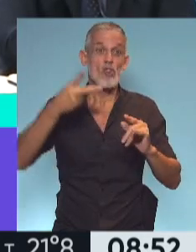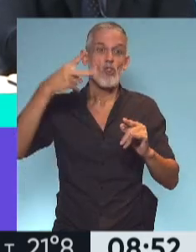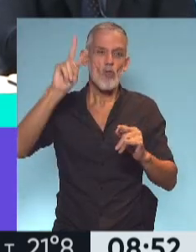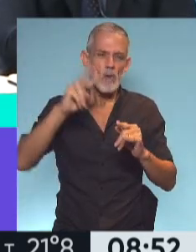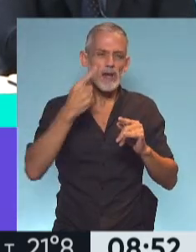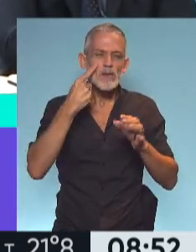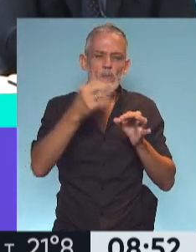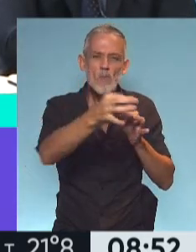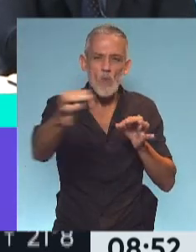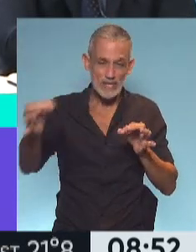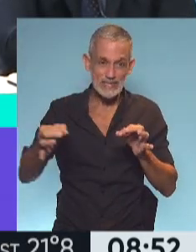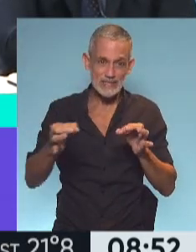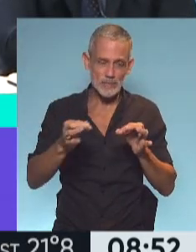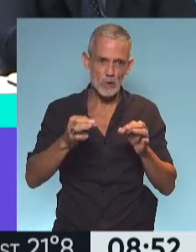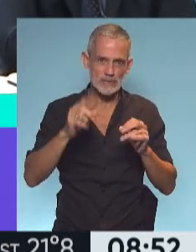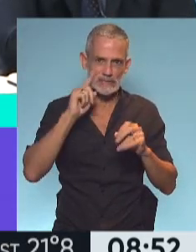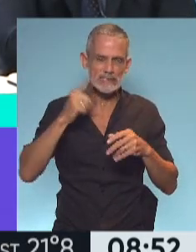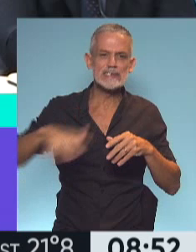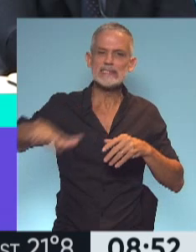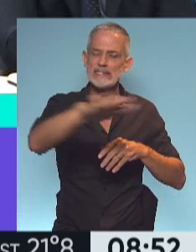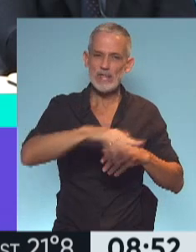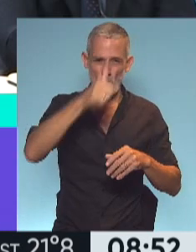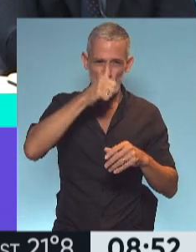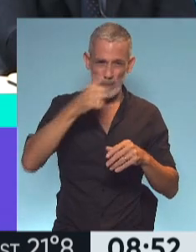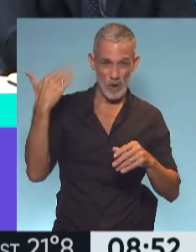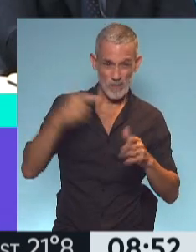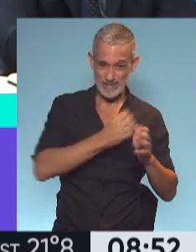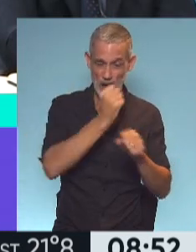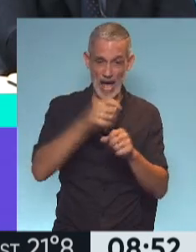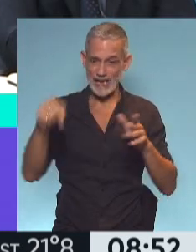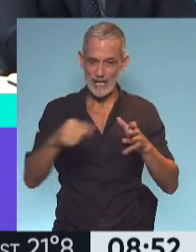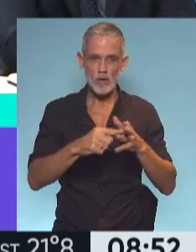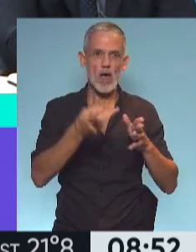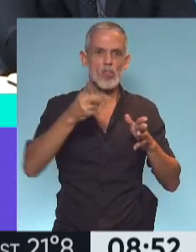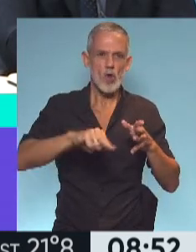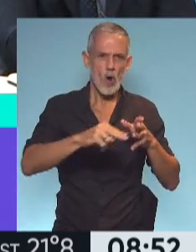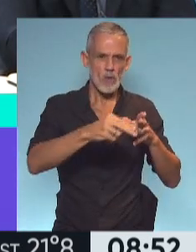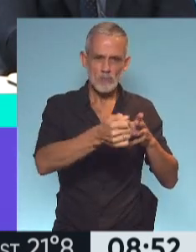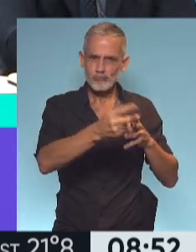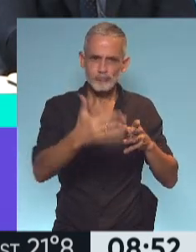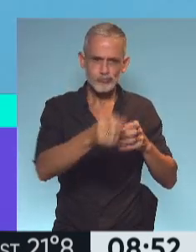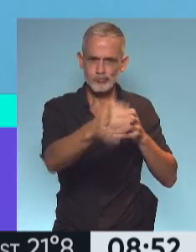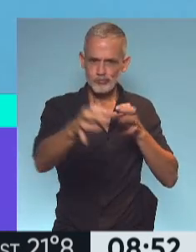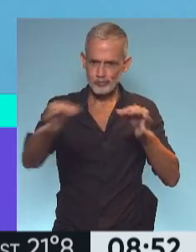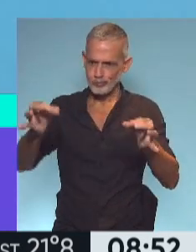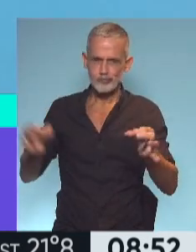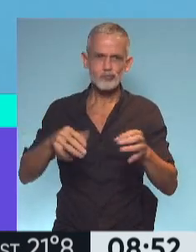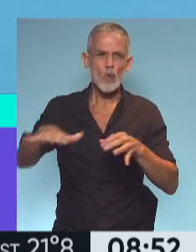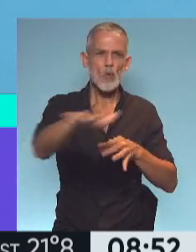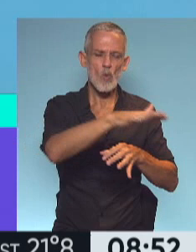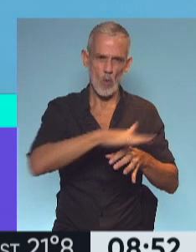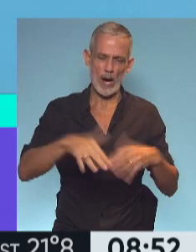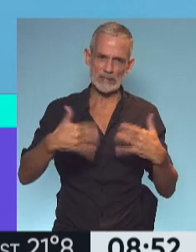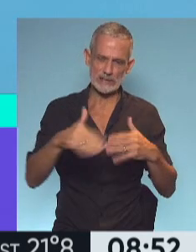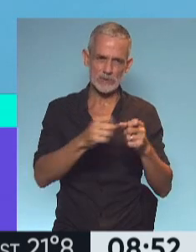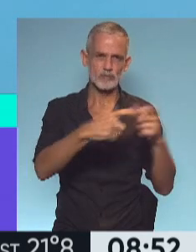municipios de riesgo desde el domingo pasado a este domingo. Eso es algo que tenemos que tener en cuenta,